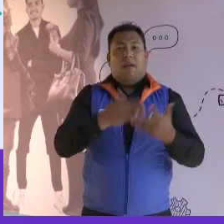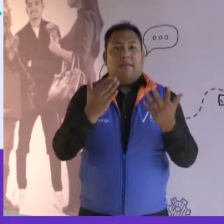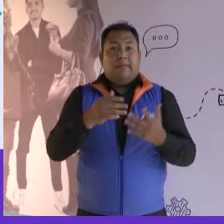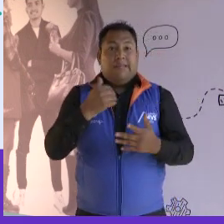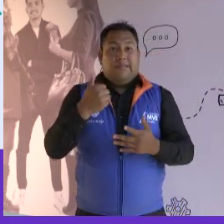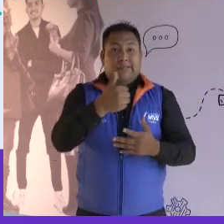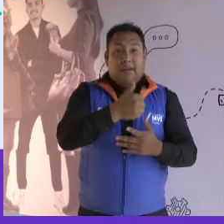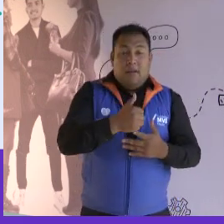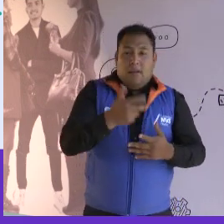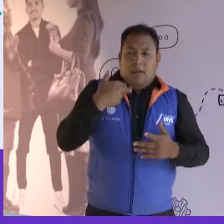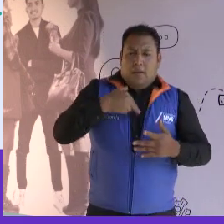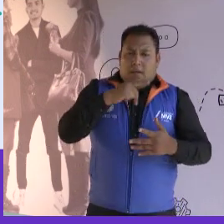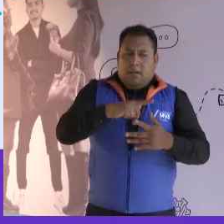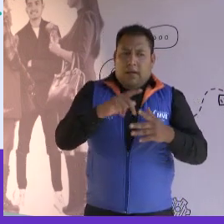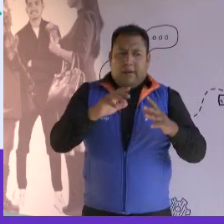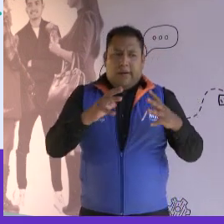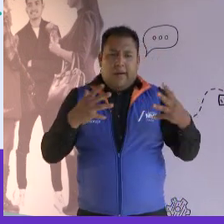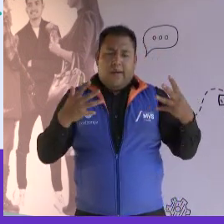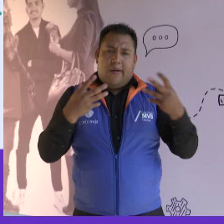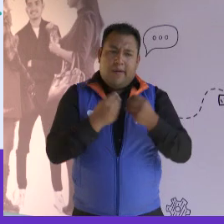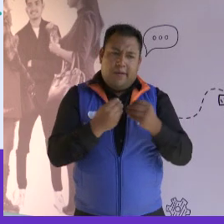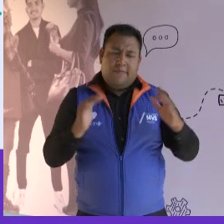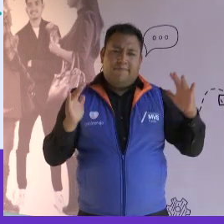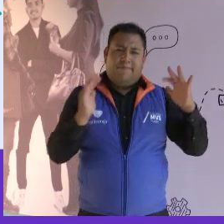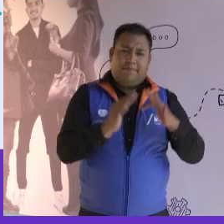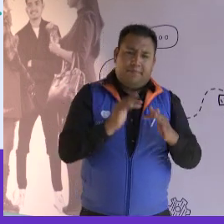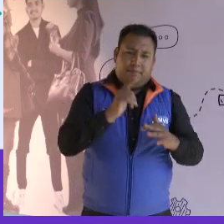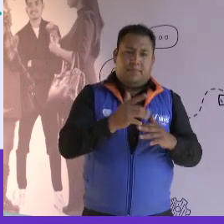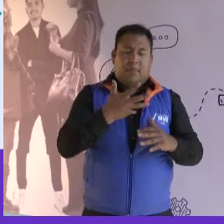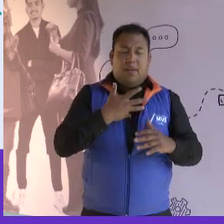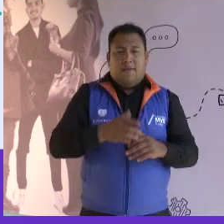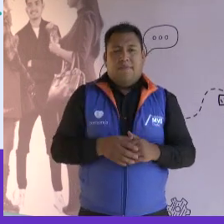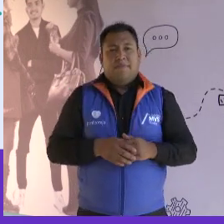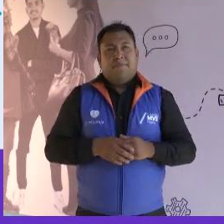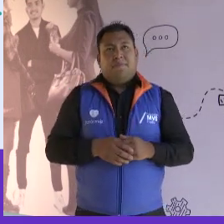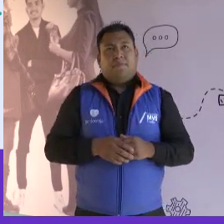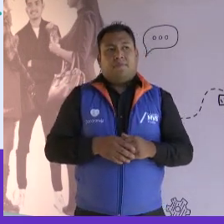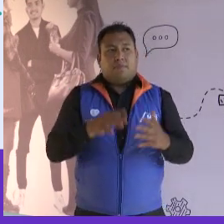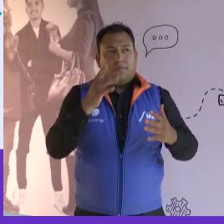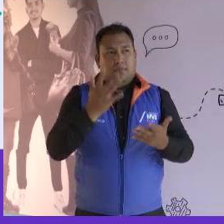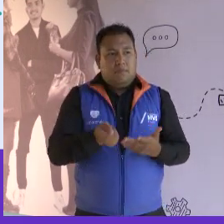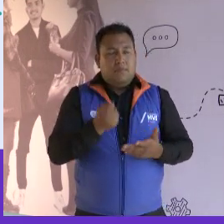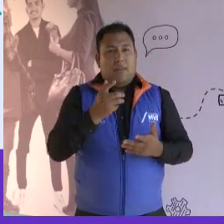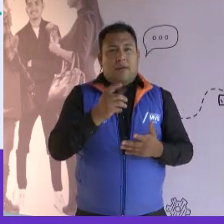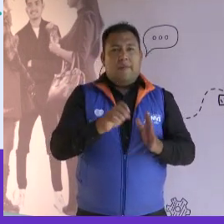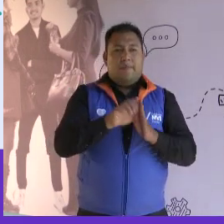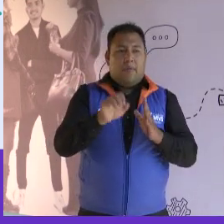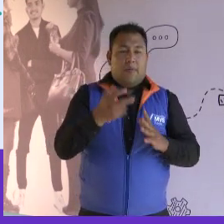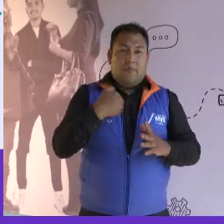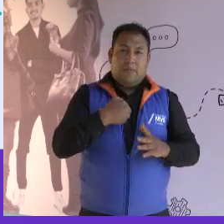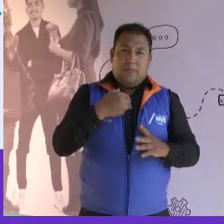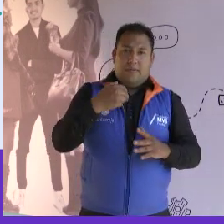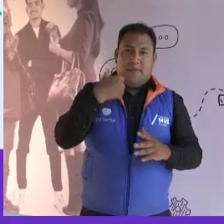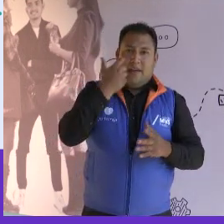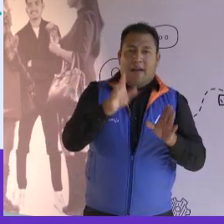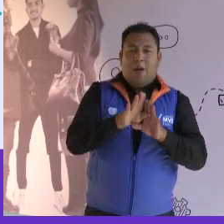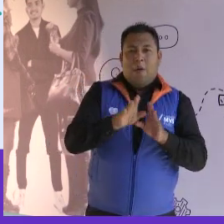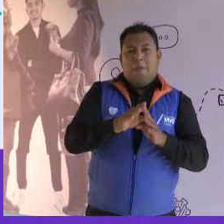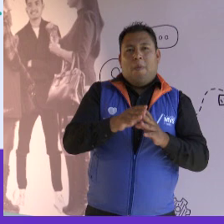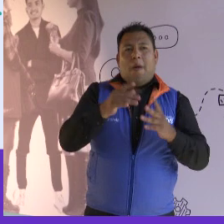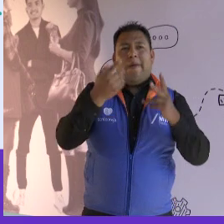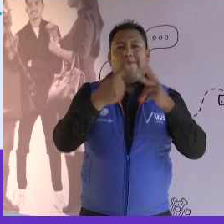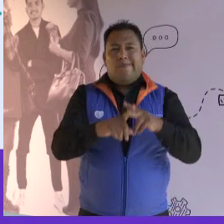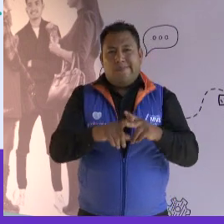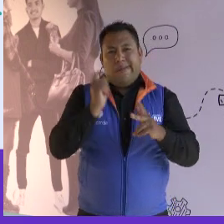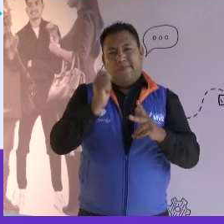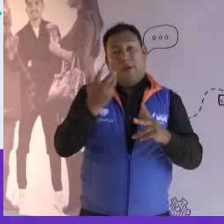personas que empezamos a colaborar en la organización, pues primero estábamos buscando como desarrollar experiencia profesional porque acabábamos de